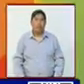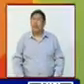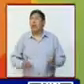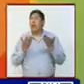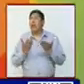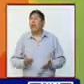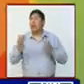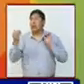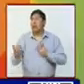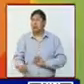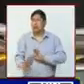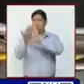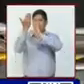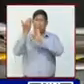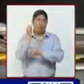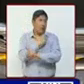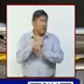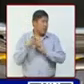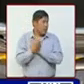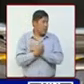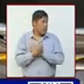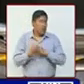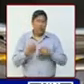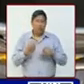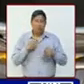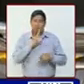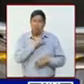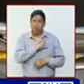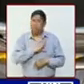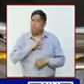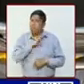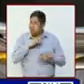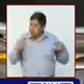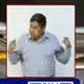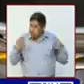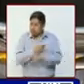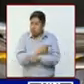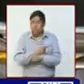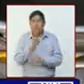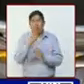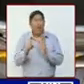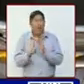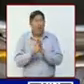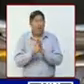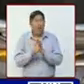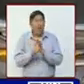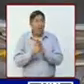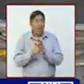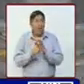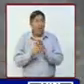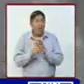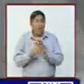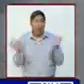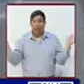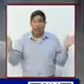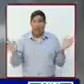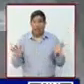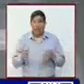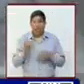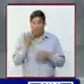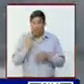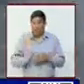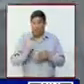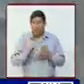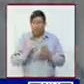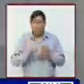Aquí estamos frente a un choque de conductas y tal vez a una ley demasiado permisiva, demasiado proteccionista, que es el Código Niño, Niña, Adolescente y